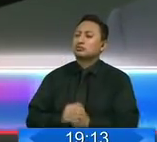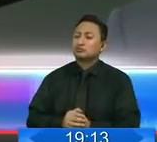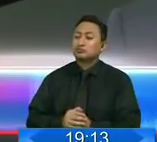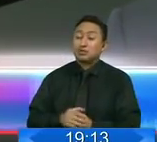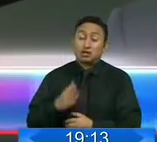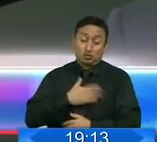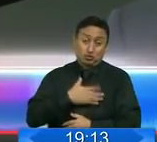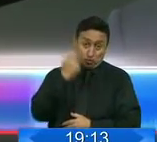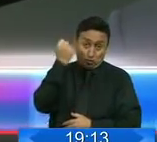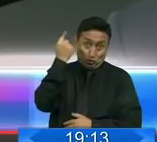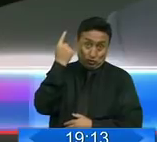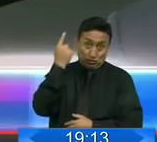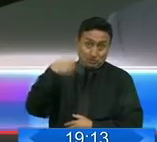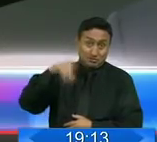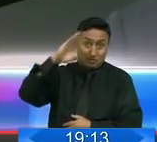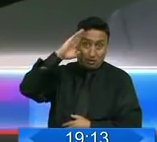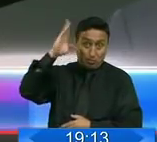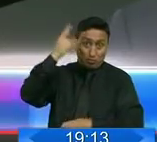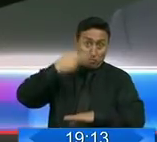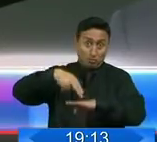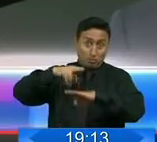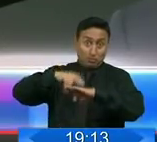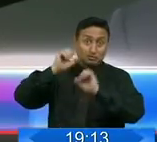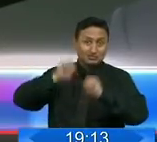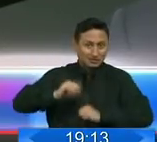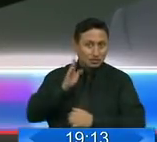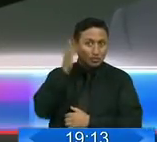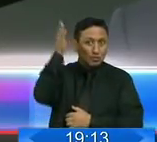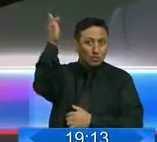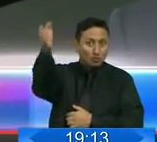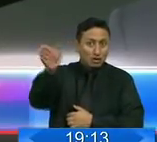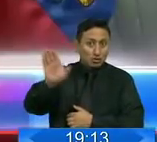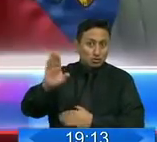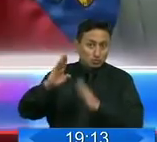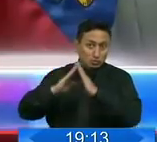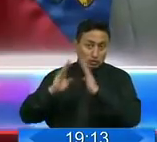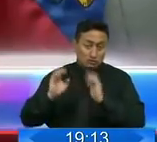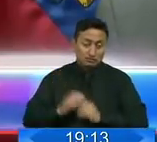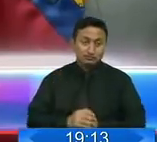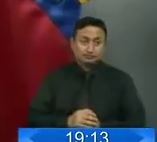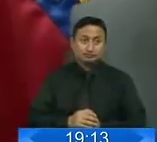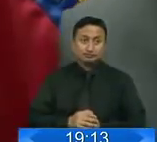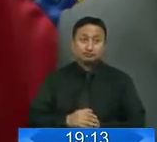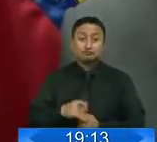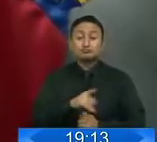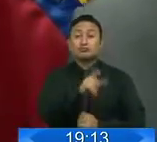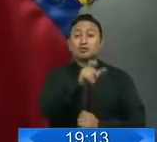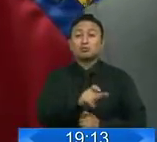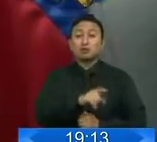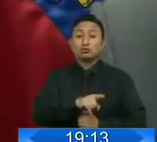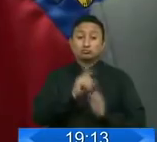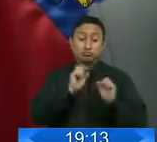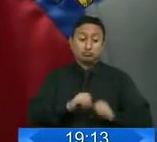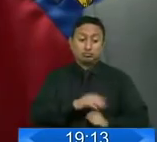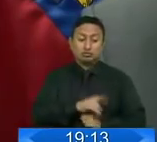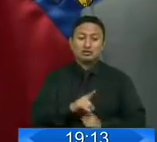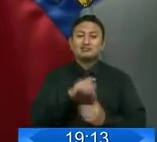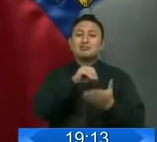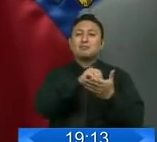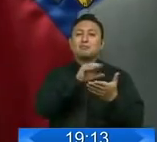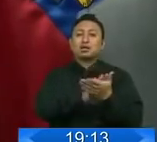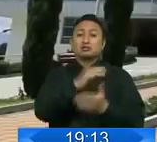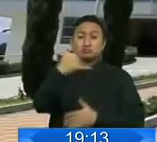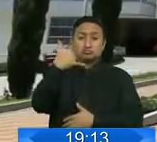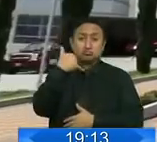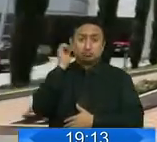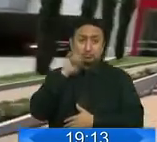que la Policía Nacional acudió al evento. Y recomiendan a los usuarios que pueden acceder a una aplicación para su celular que